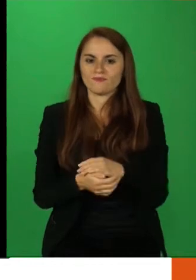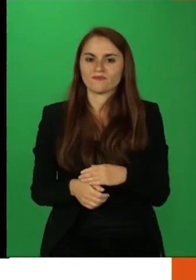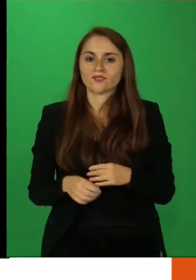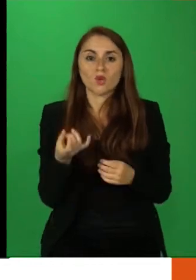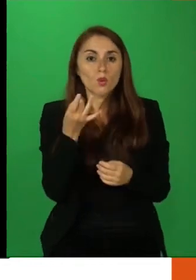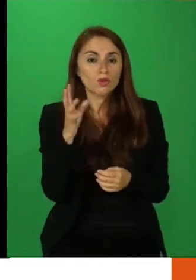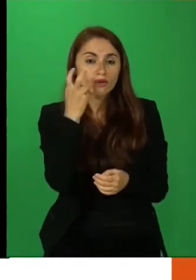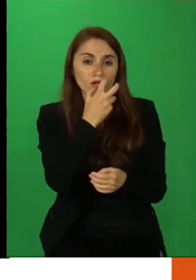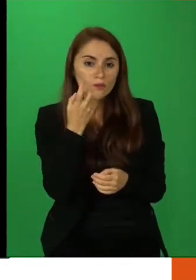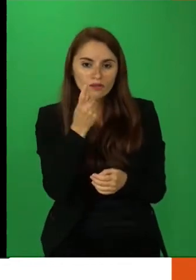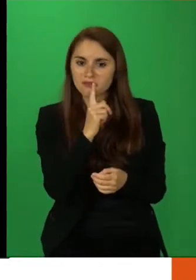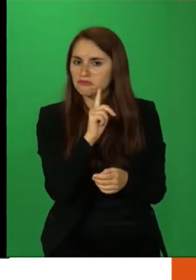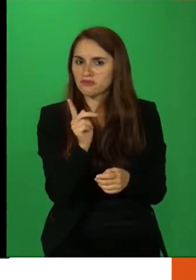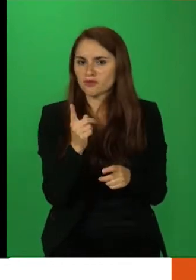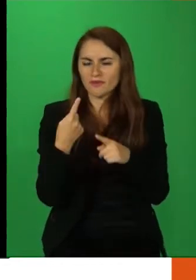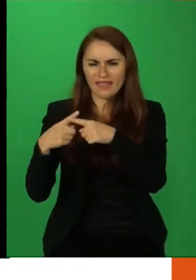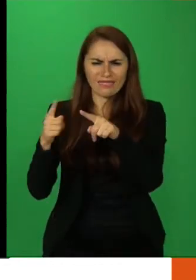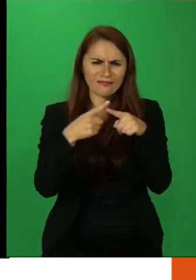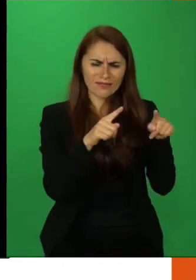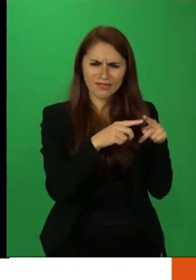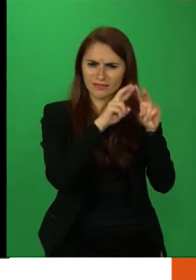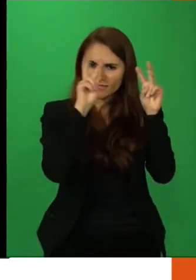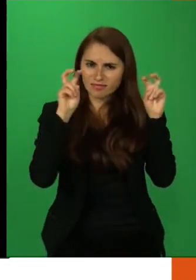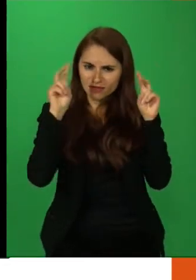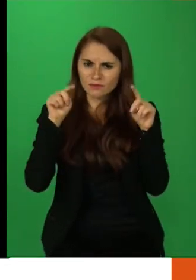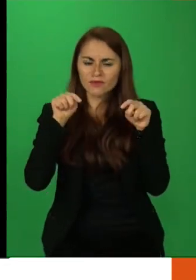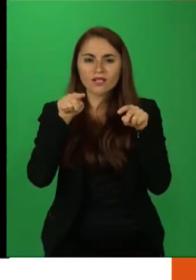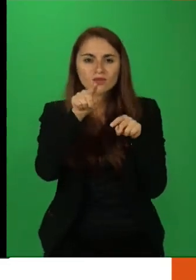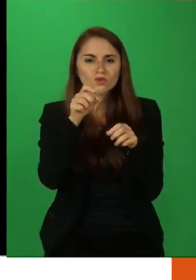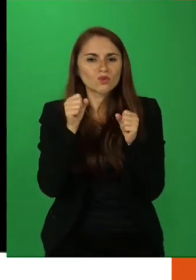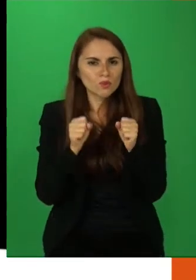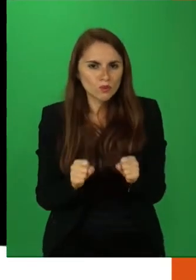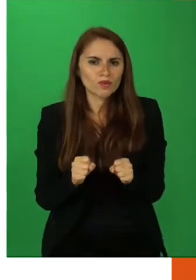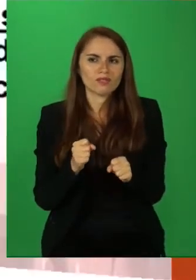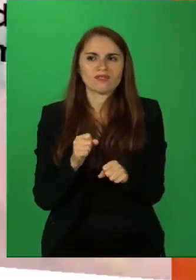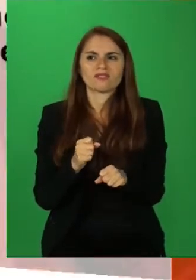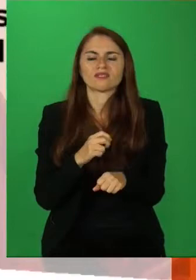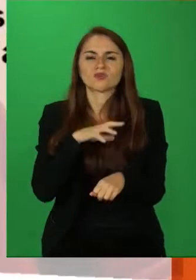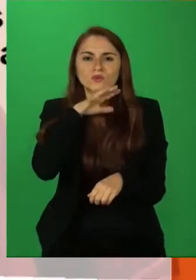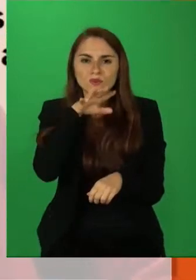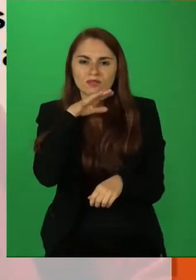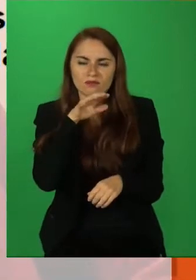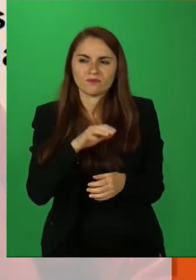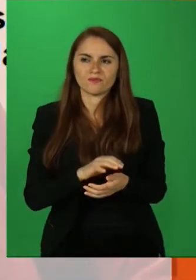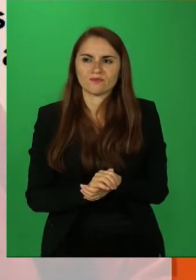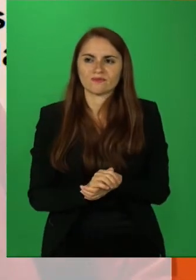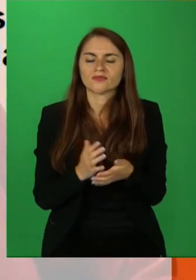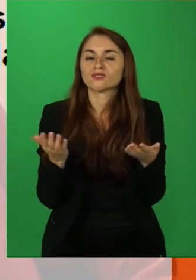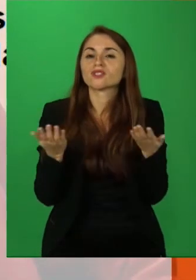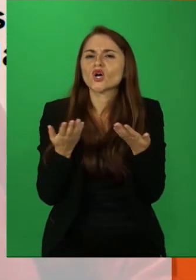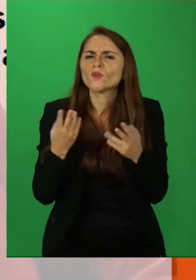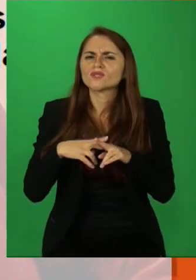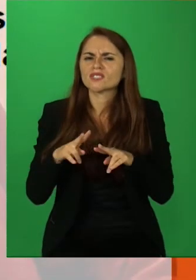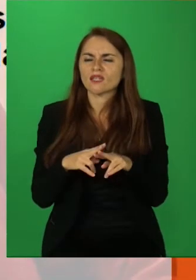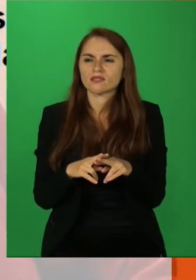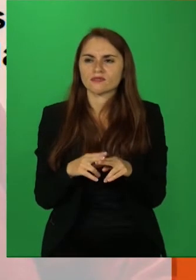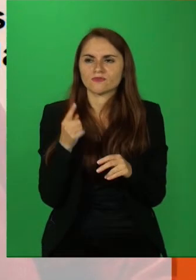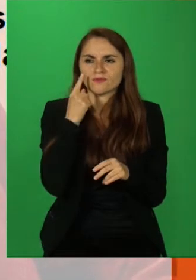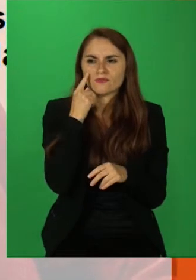lo que emprendas. Entonces, ¿cómo se hace eso? Vamos a lo siguiente. Fíjate.